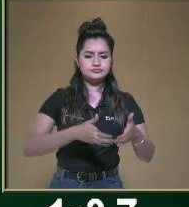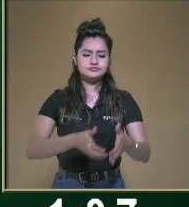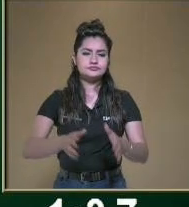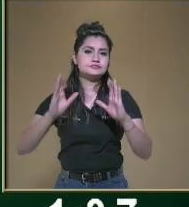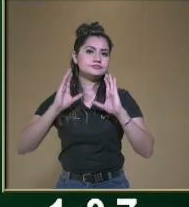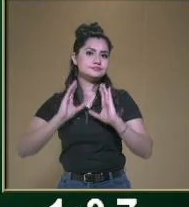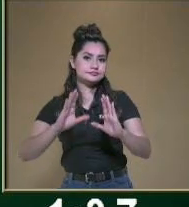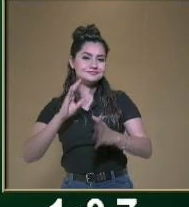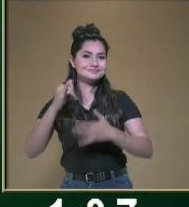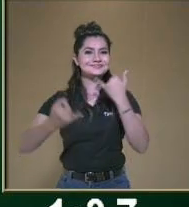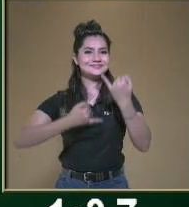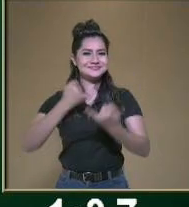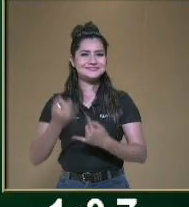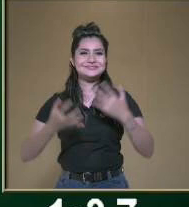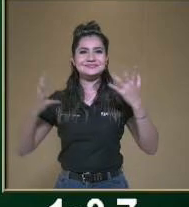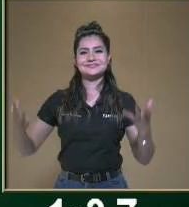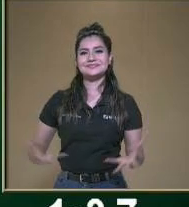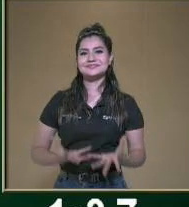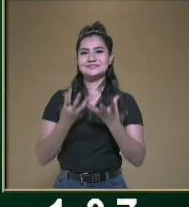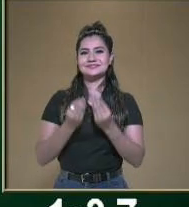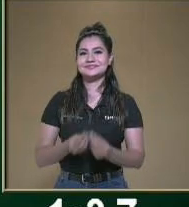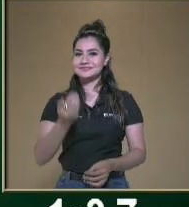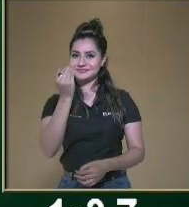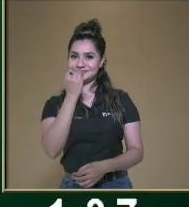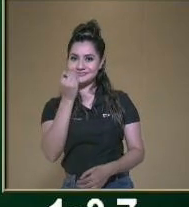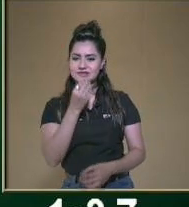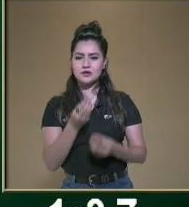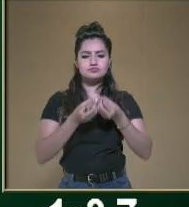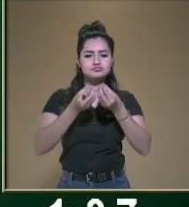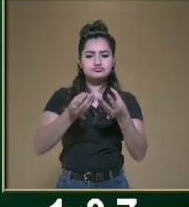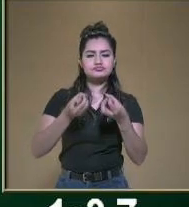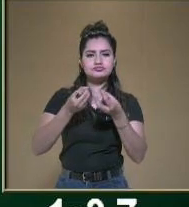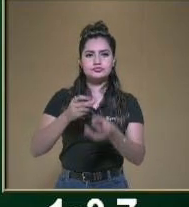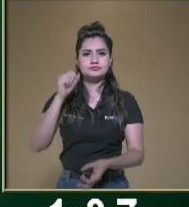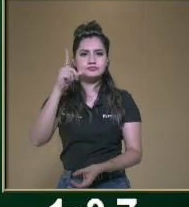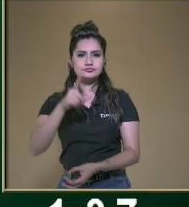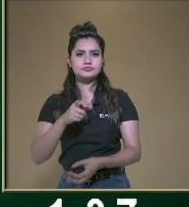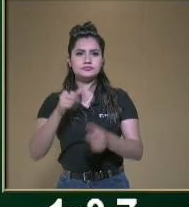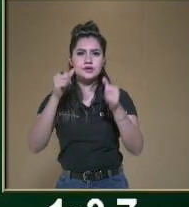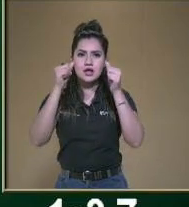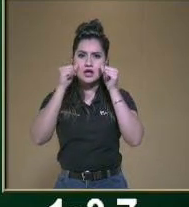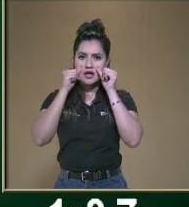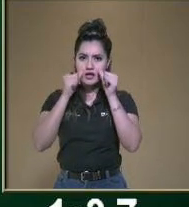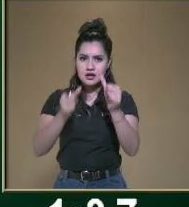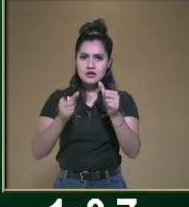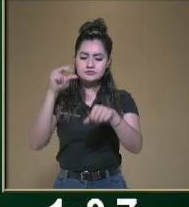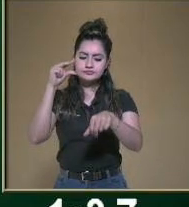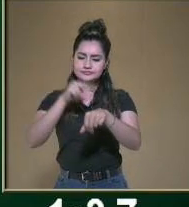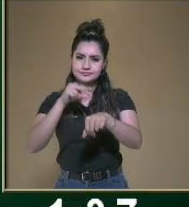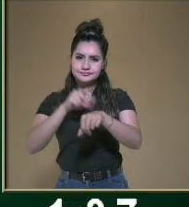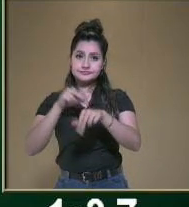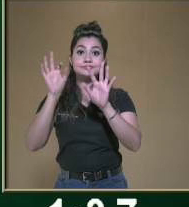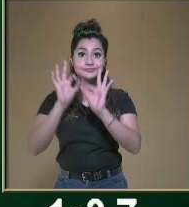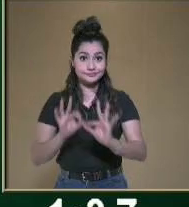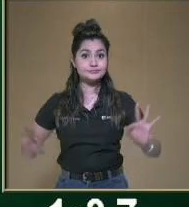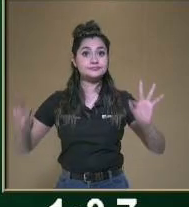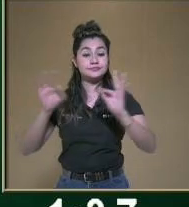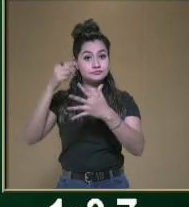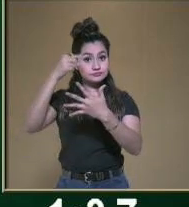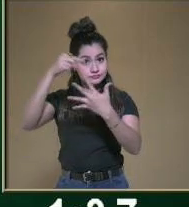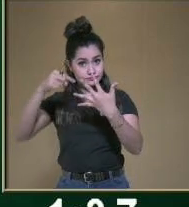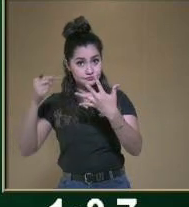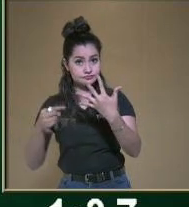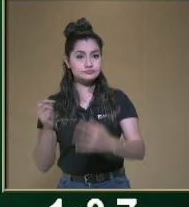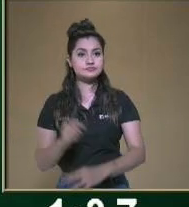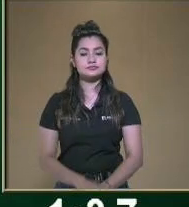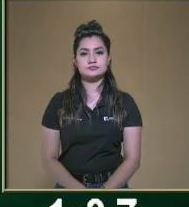jueguen conmigo, que me den comida y me paguen atención médica. Eso es algo muy, muy importante que